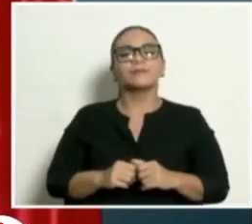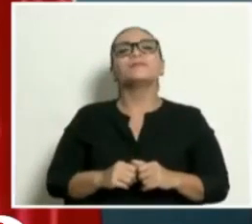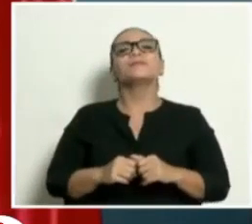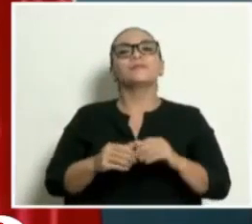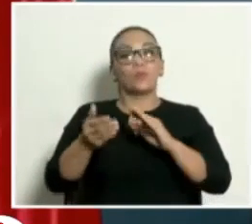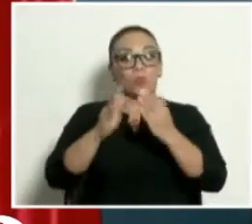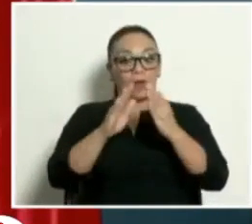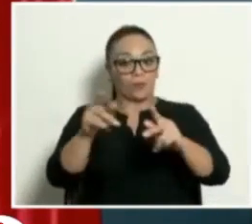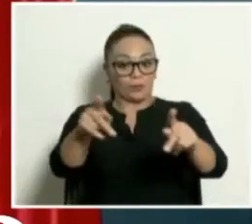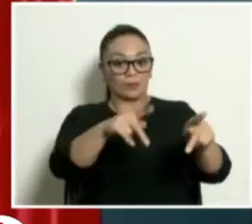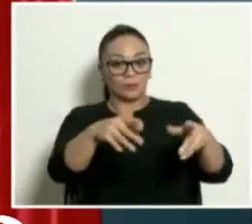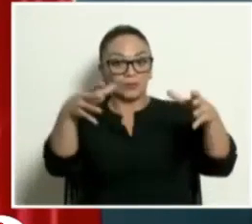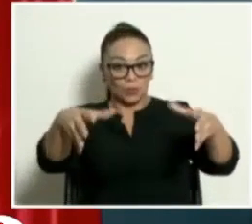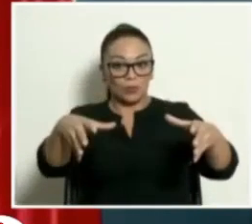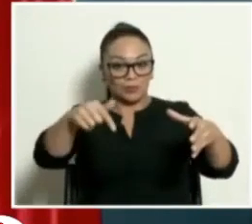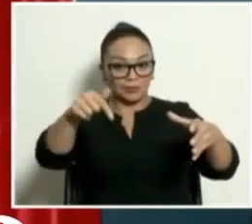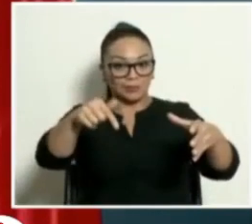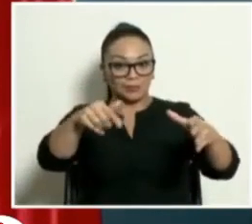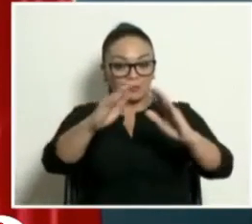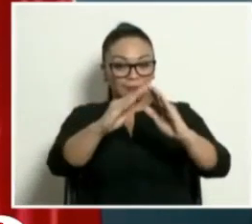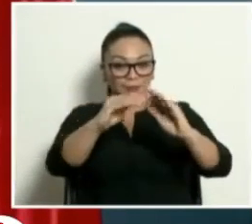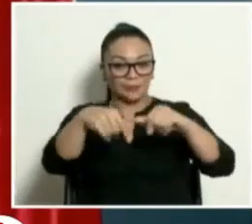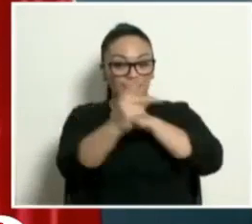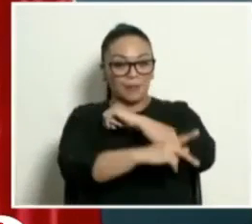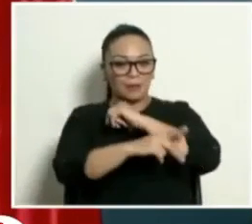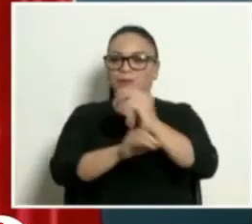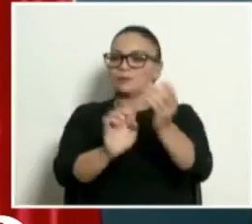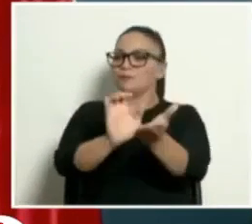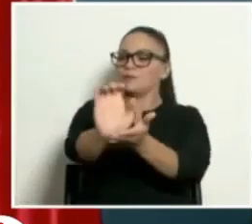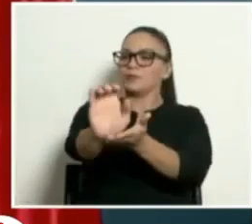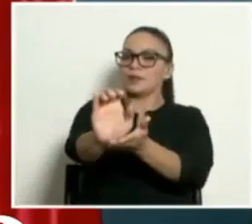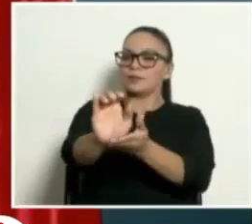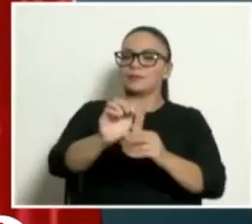este país, lo ha rechazado y lo seguirá rechazando.